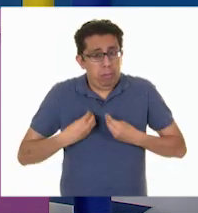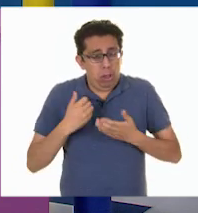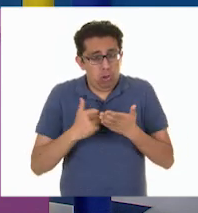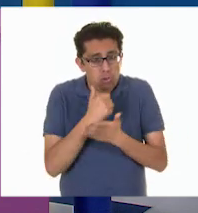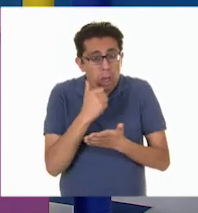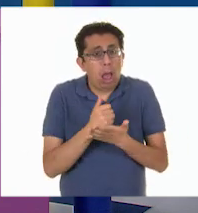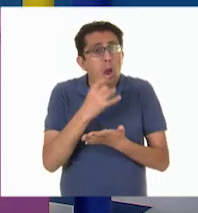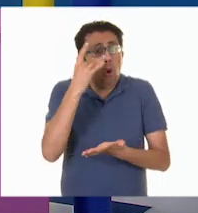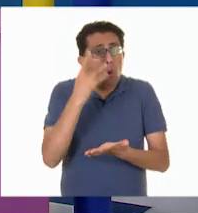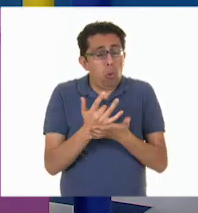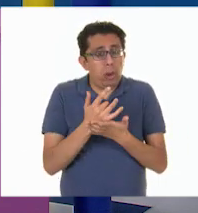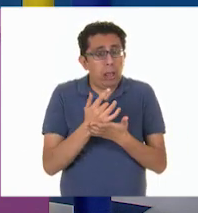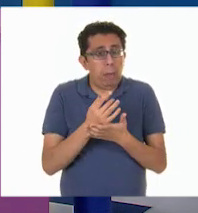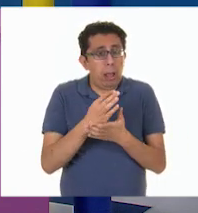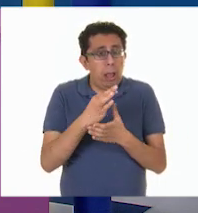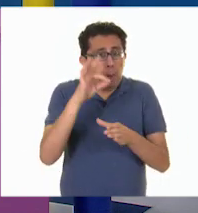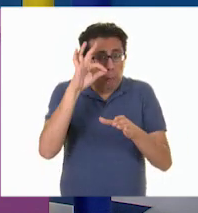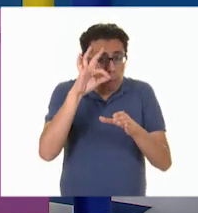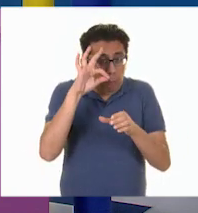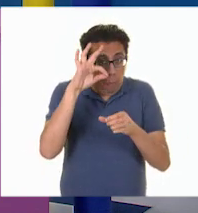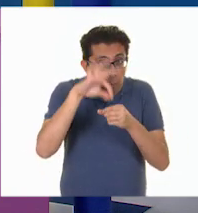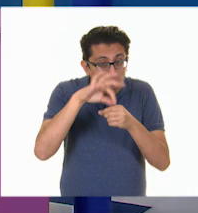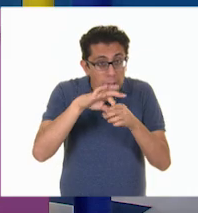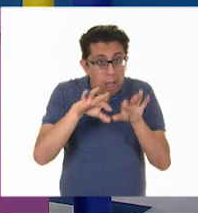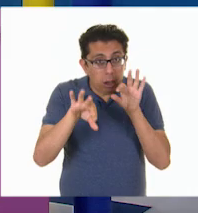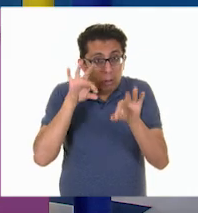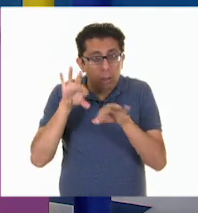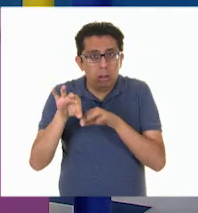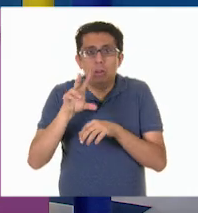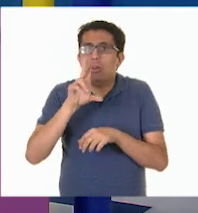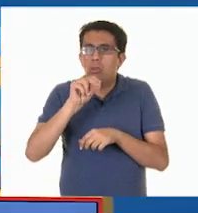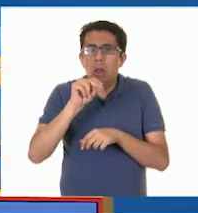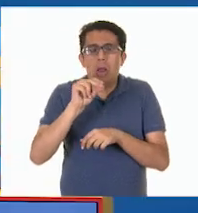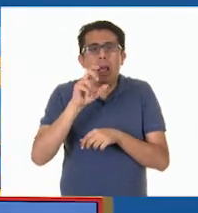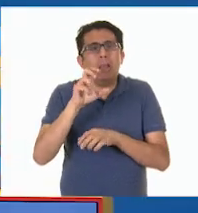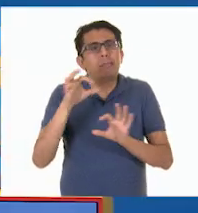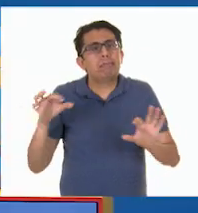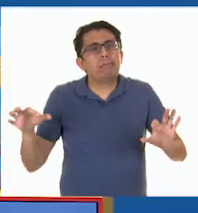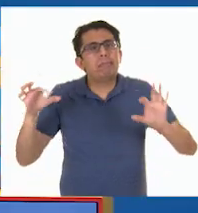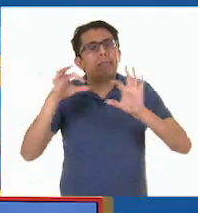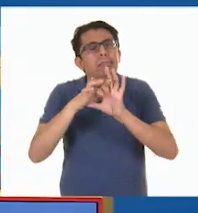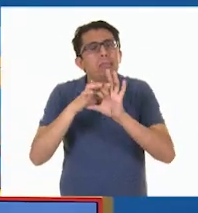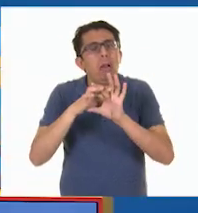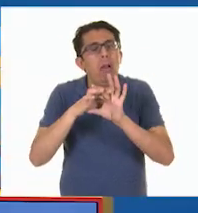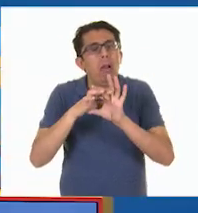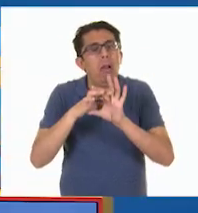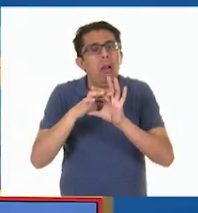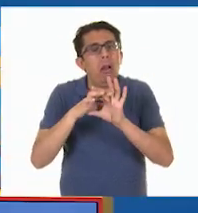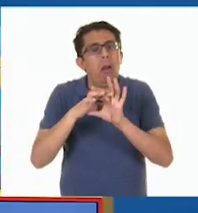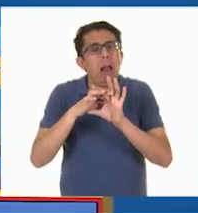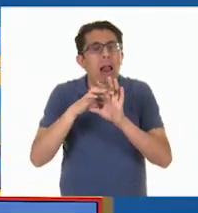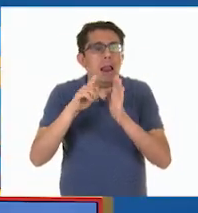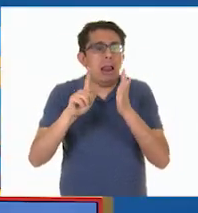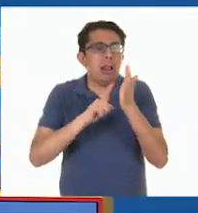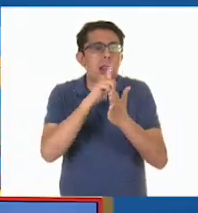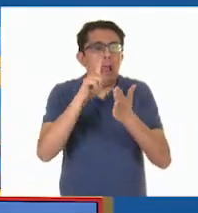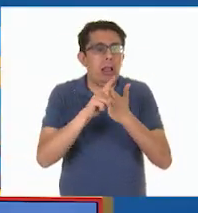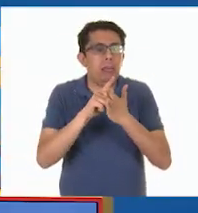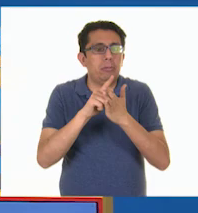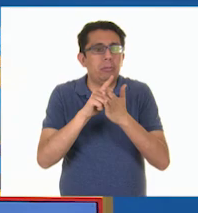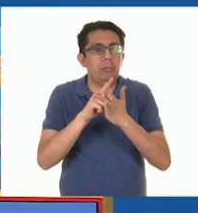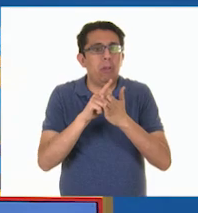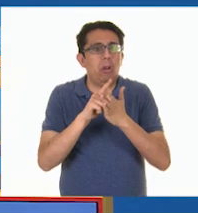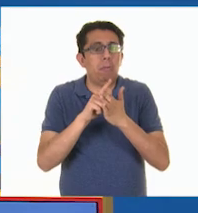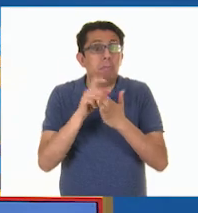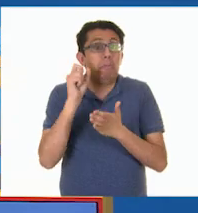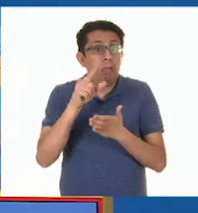la cultura de la legalidad tiene que ver con esto de la ciudadanía. Así es, la cultura de la legalidad se relaciona con